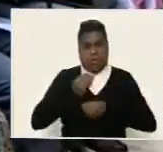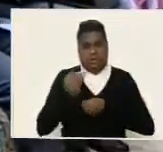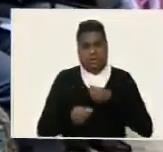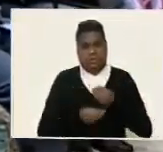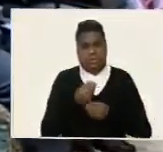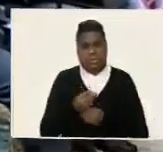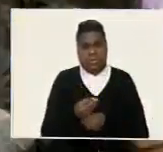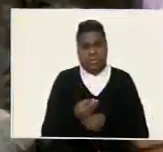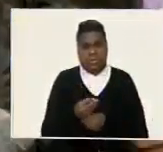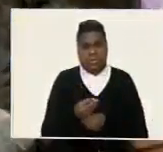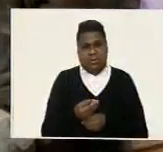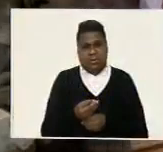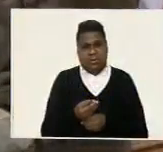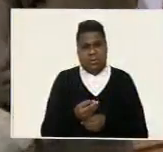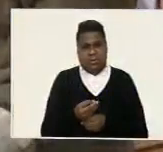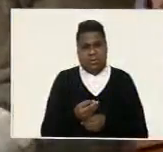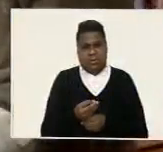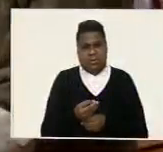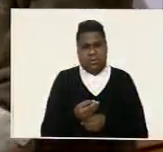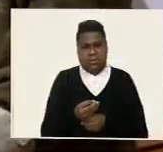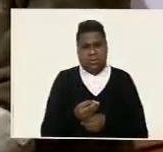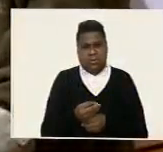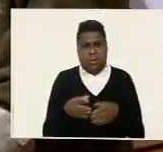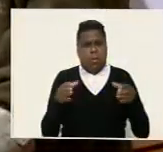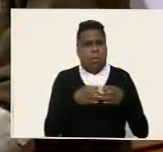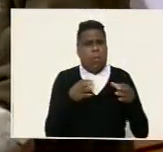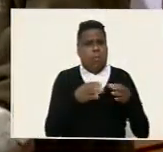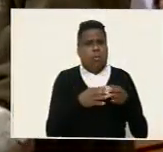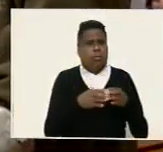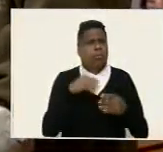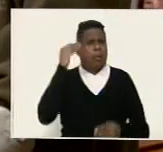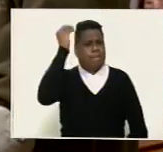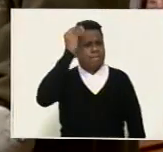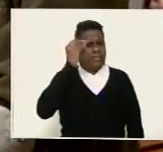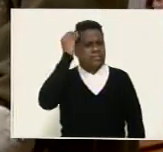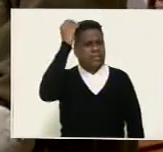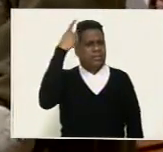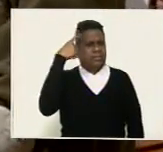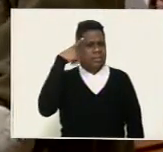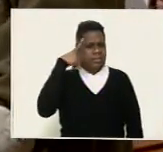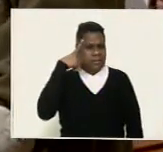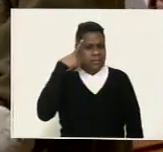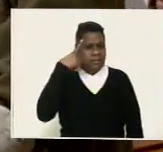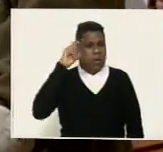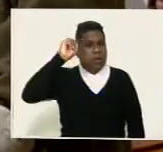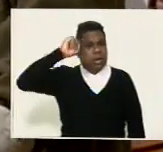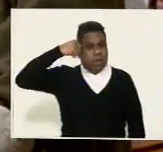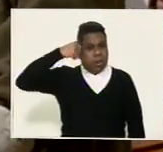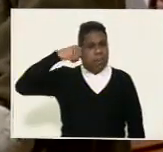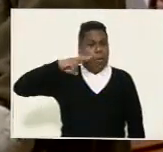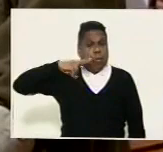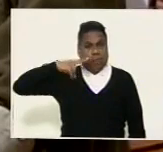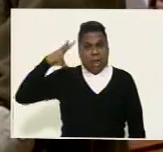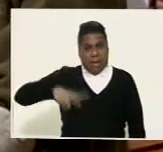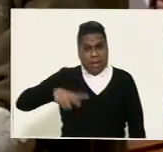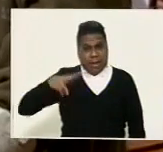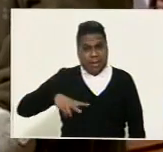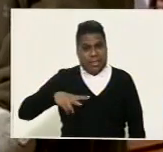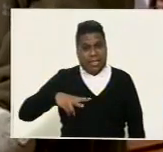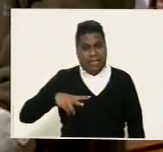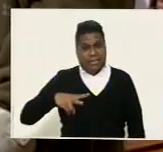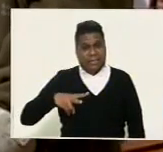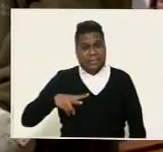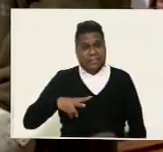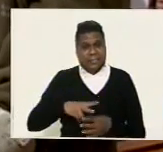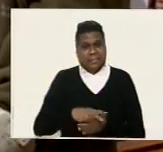de la artillería del pensamiento. Recordemos que la verdad es ese instrumento que